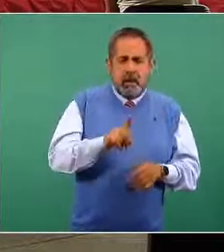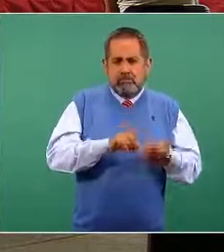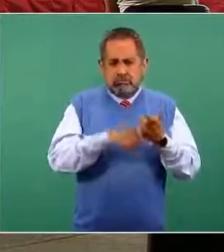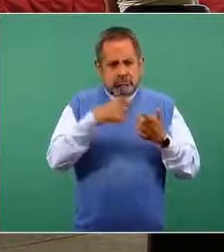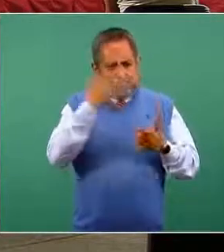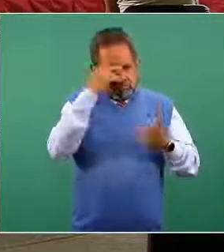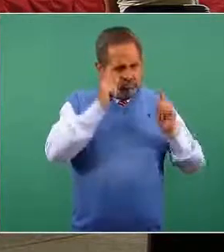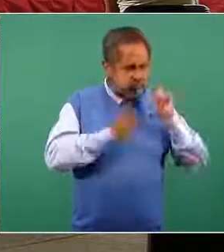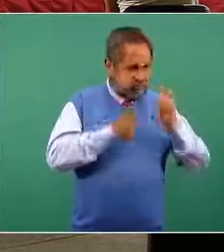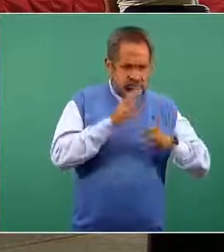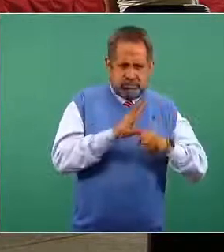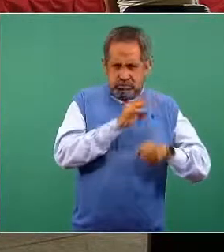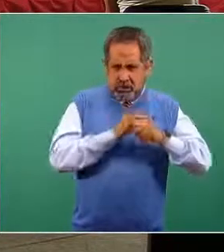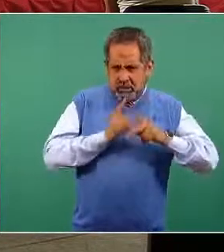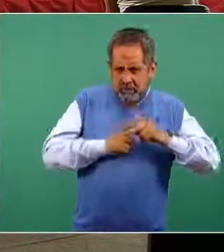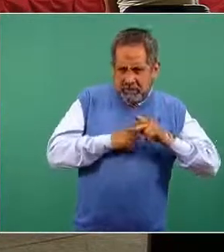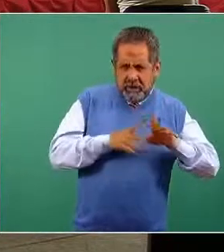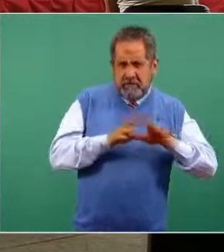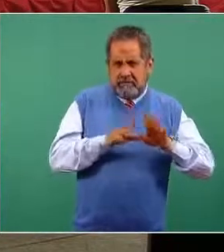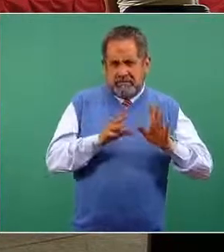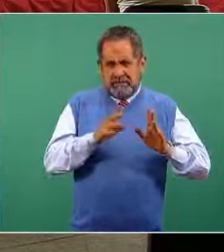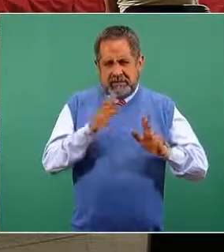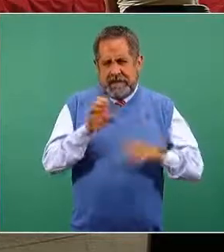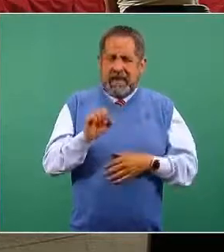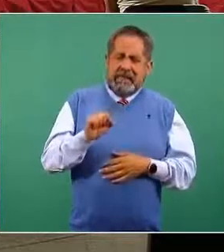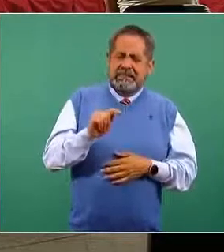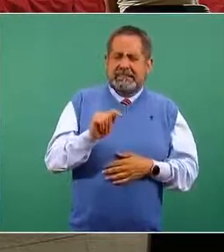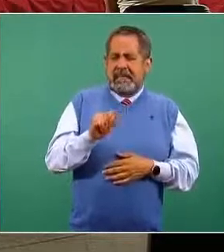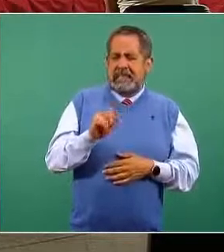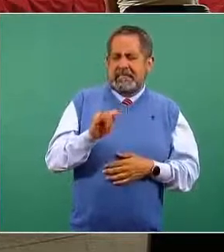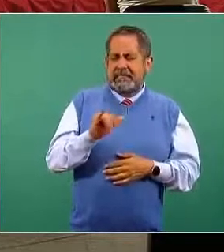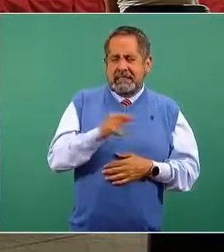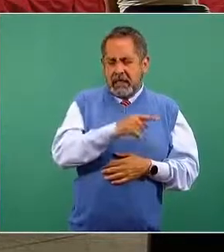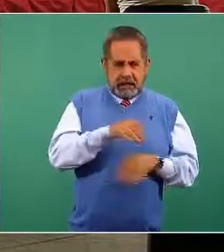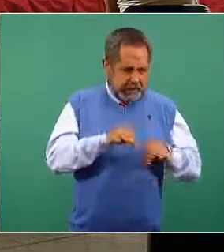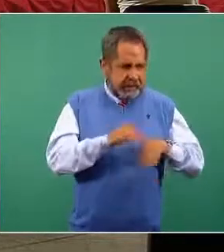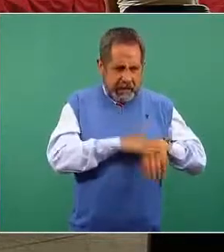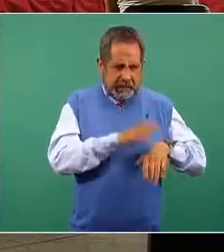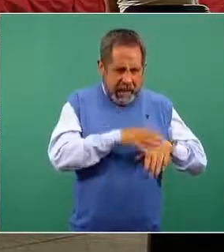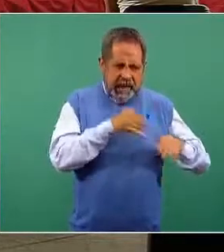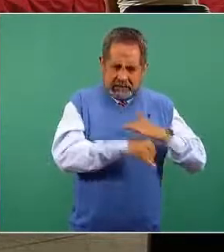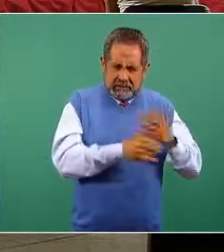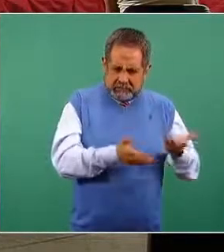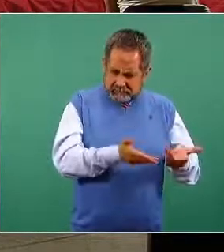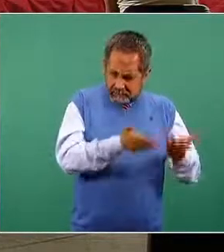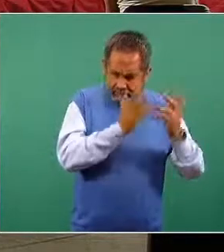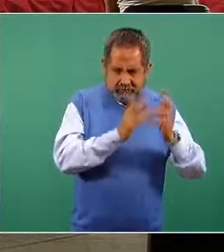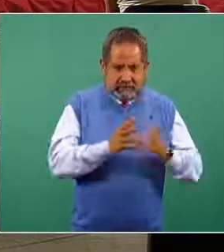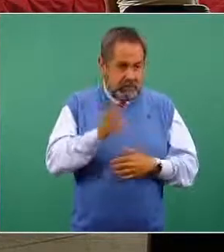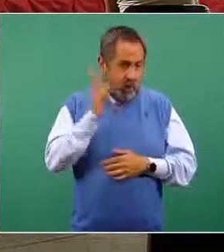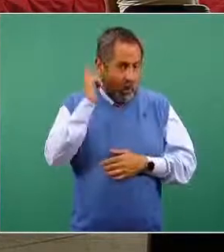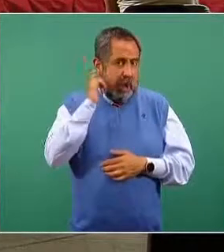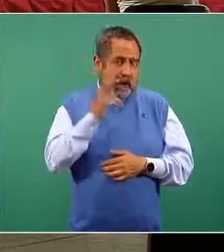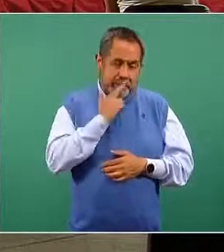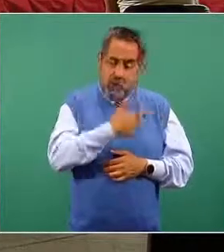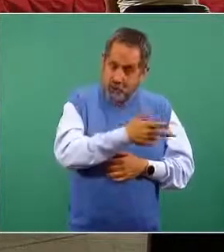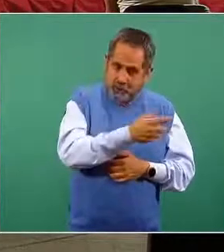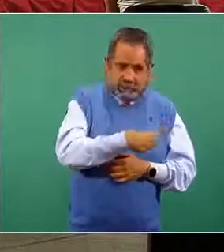epidemióloga, alguien que sepa estadística, demografía, y trabajar un poquito sobre esto, pues sería